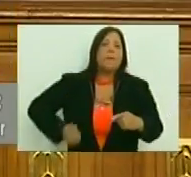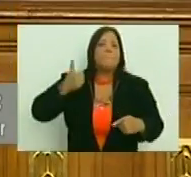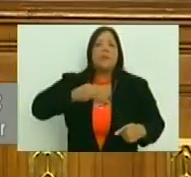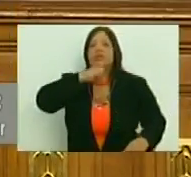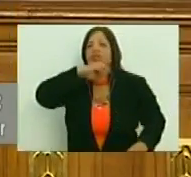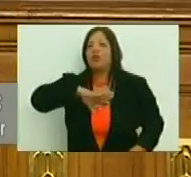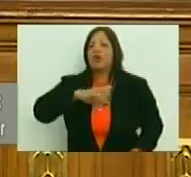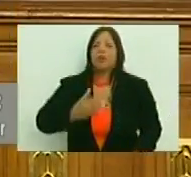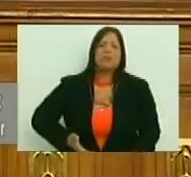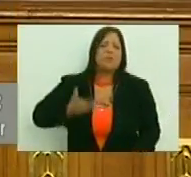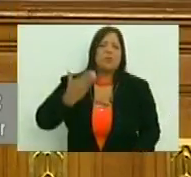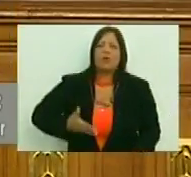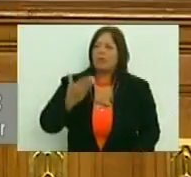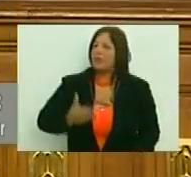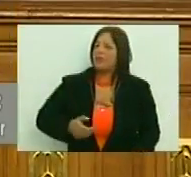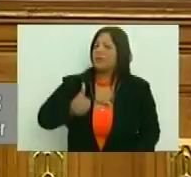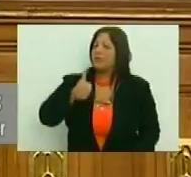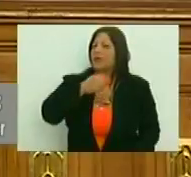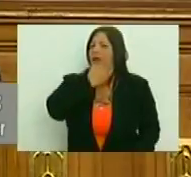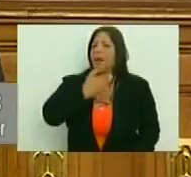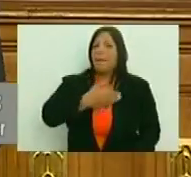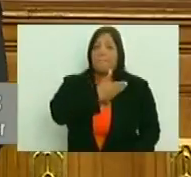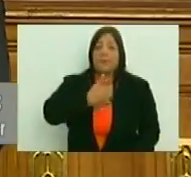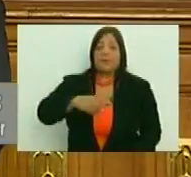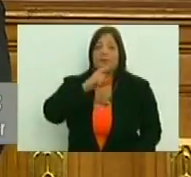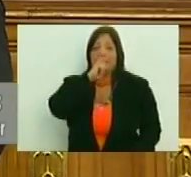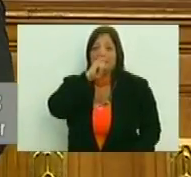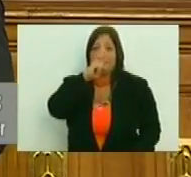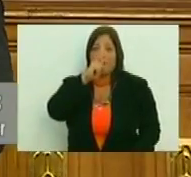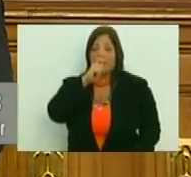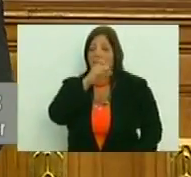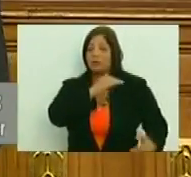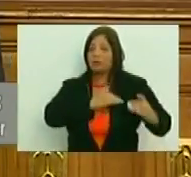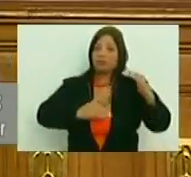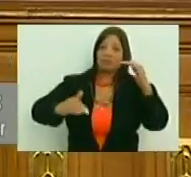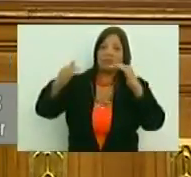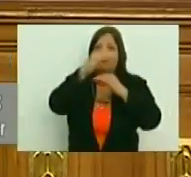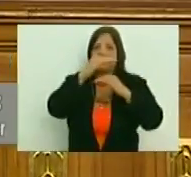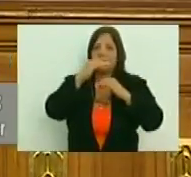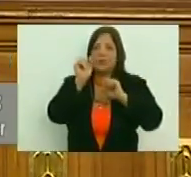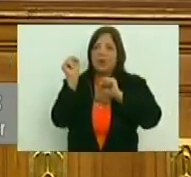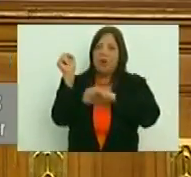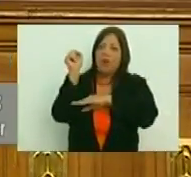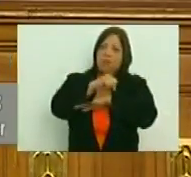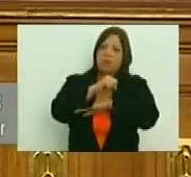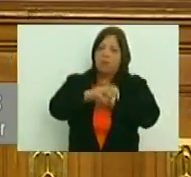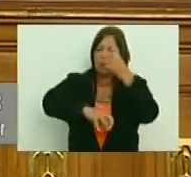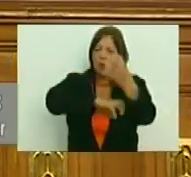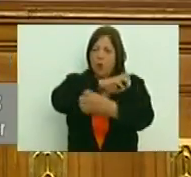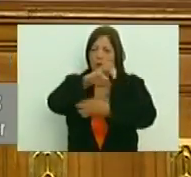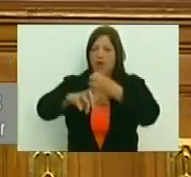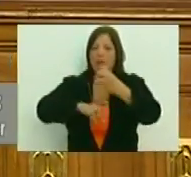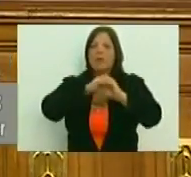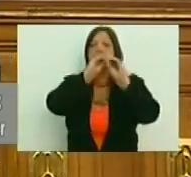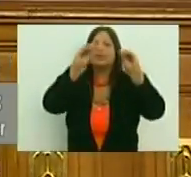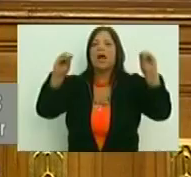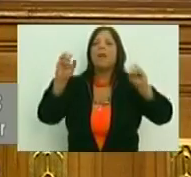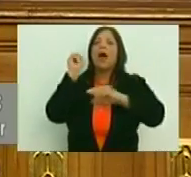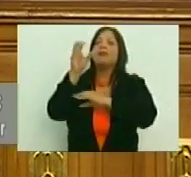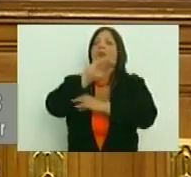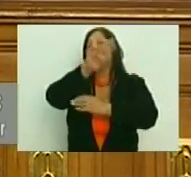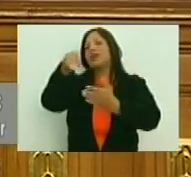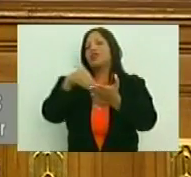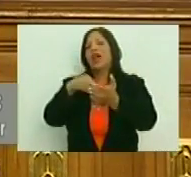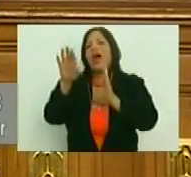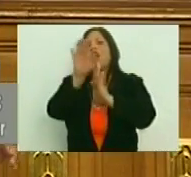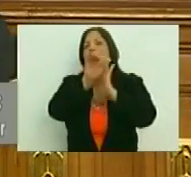históricas? El presidente Nicolás Maduro superó todas las adversidades y convocó a una Asamblea